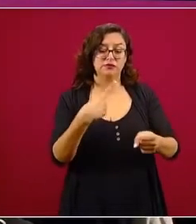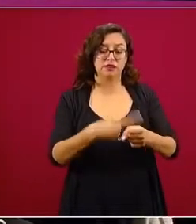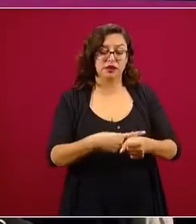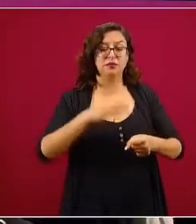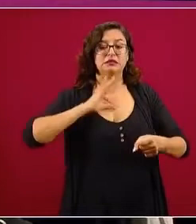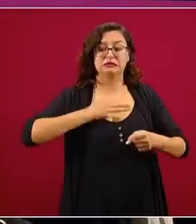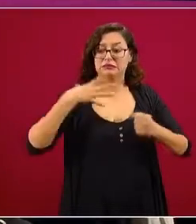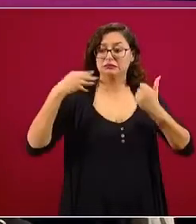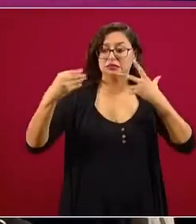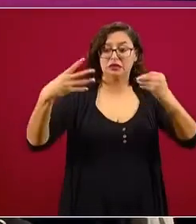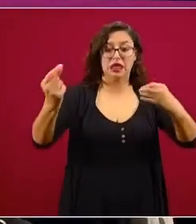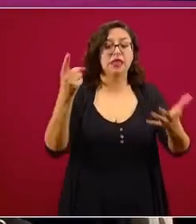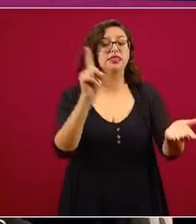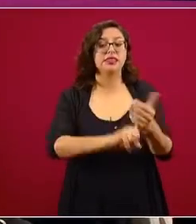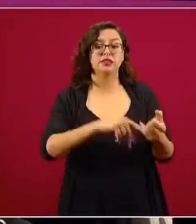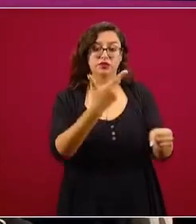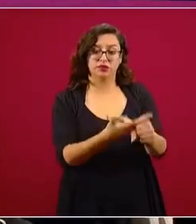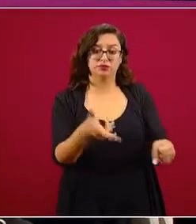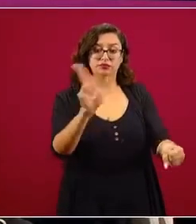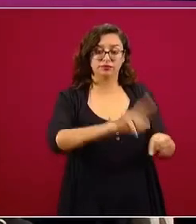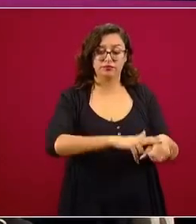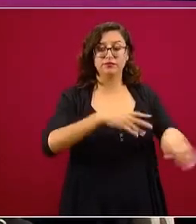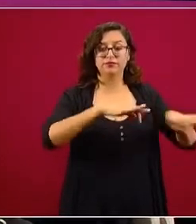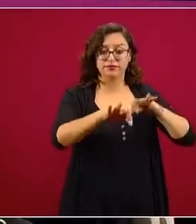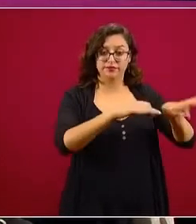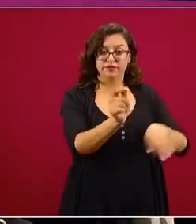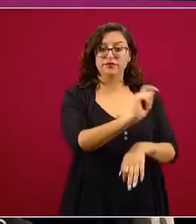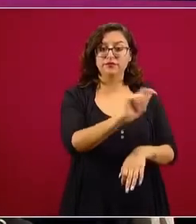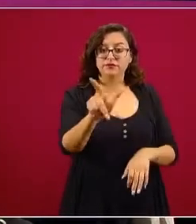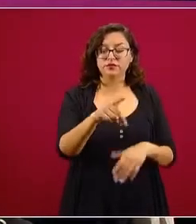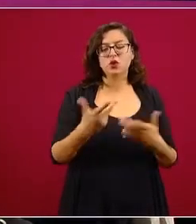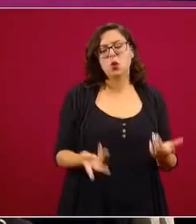de la salud, son alrededor del